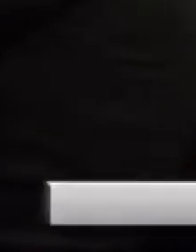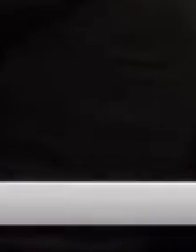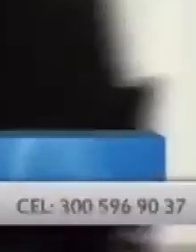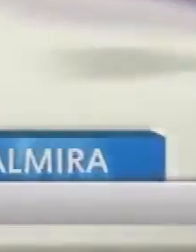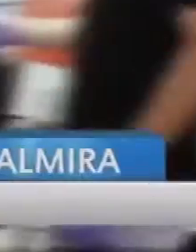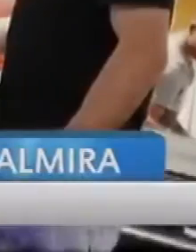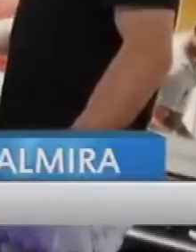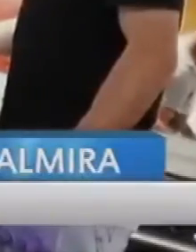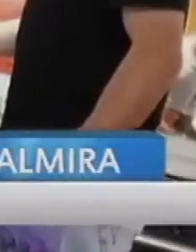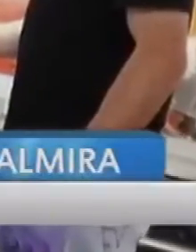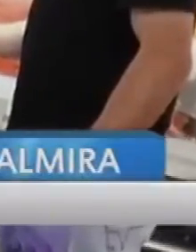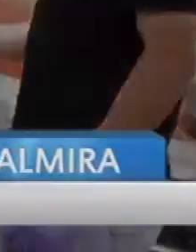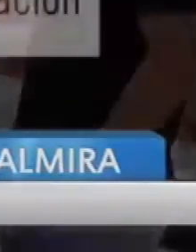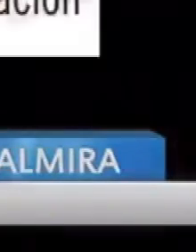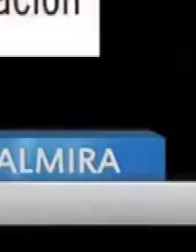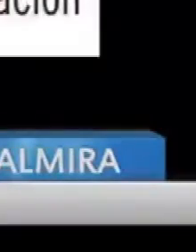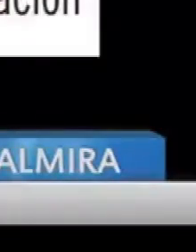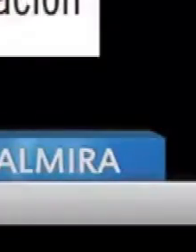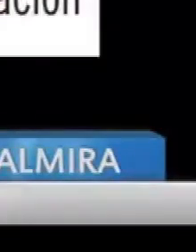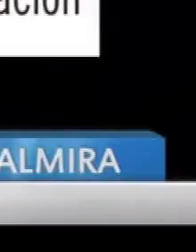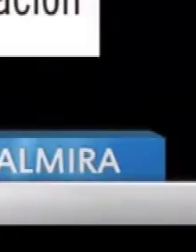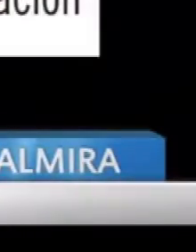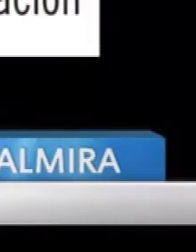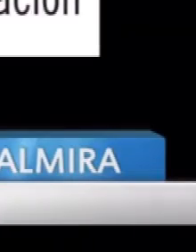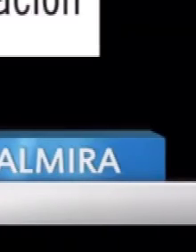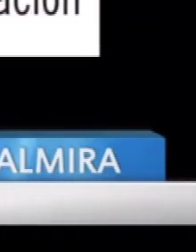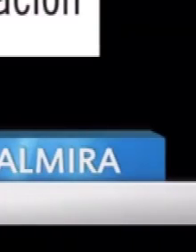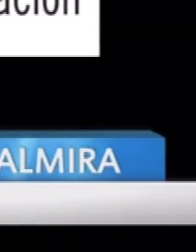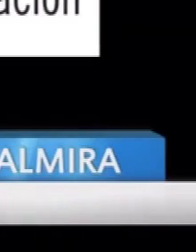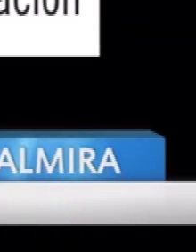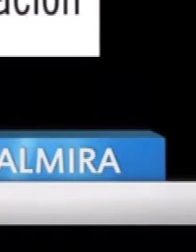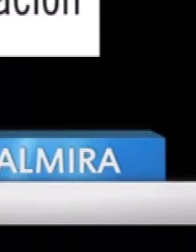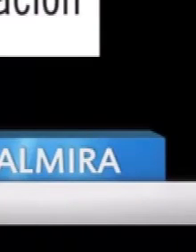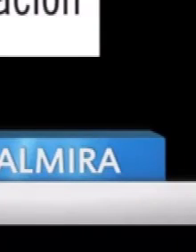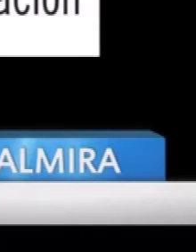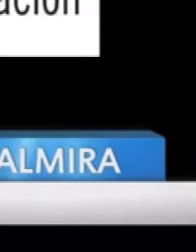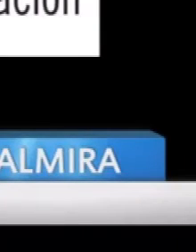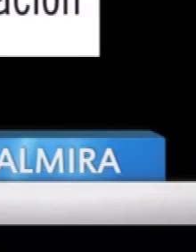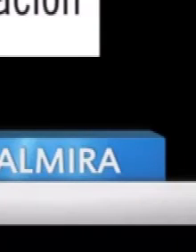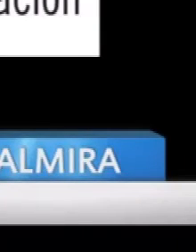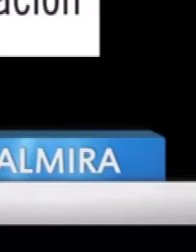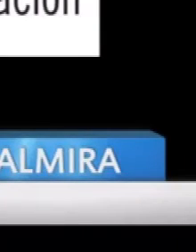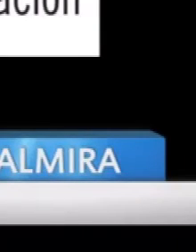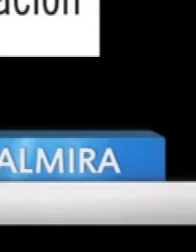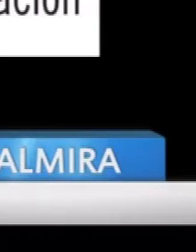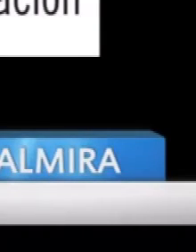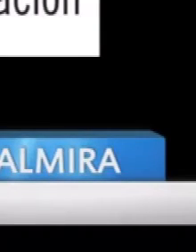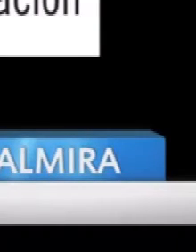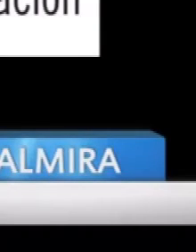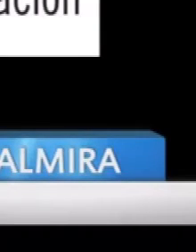número 4812, Barranca Bermeja, Santander.